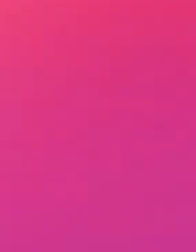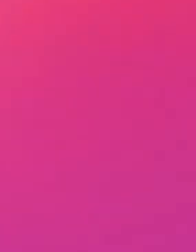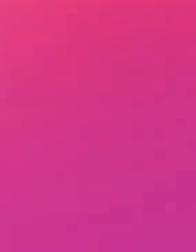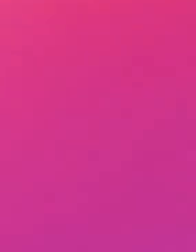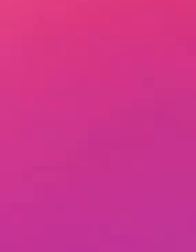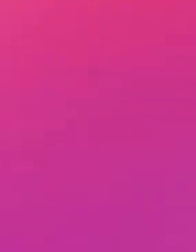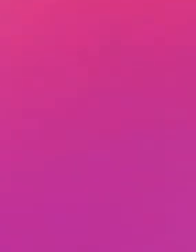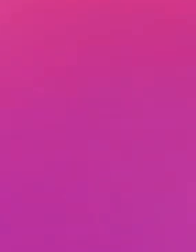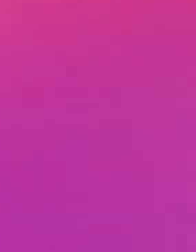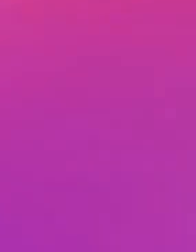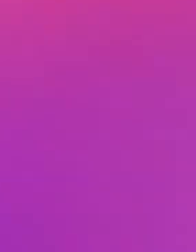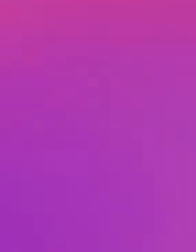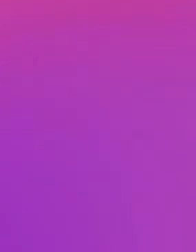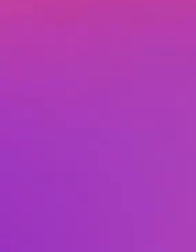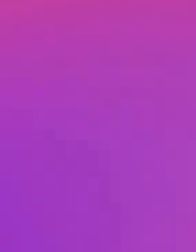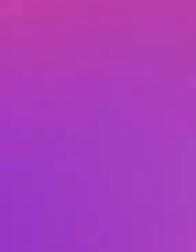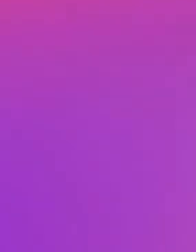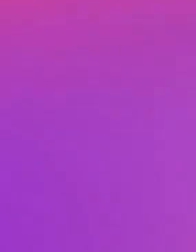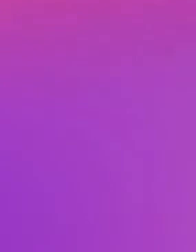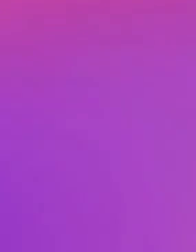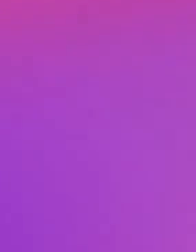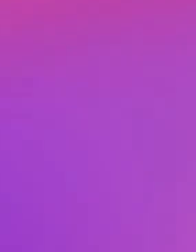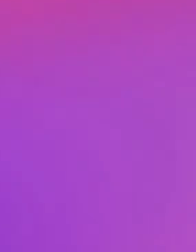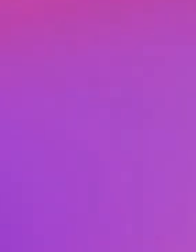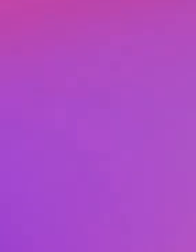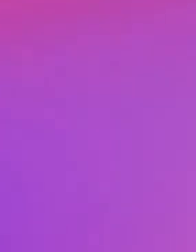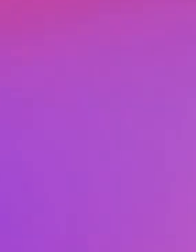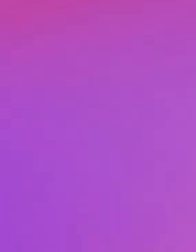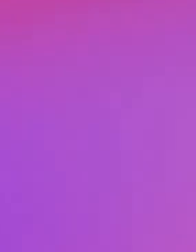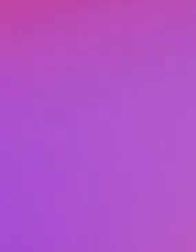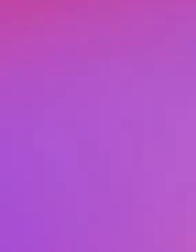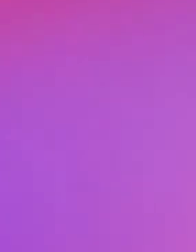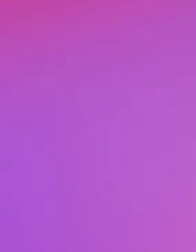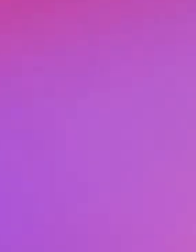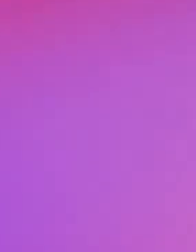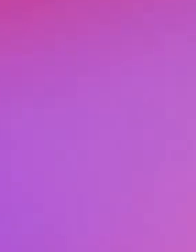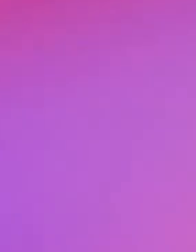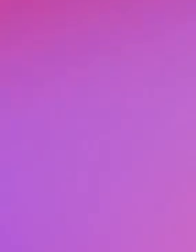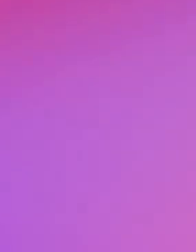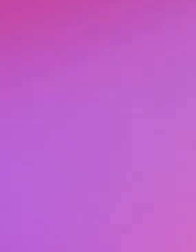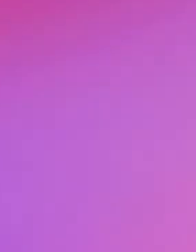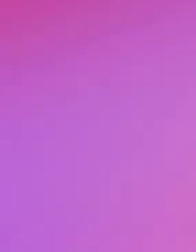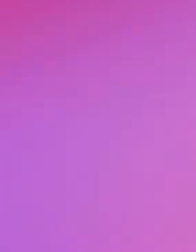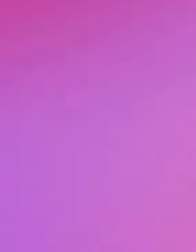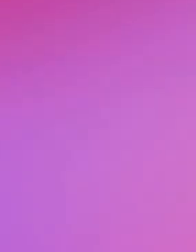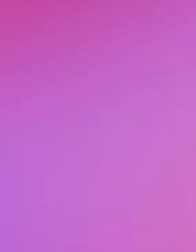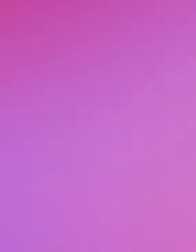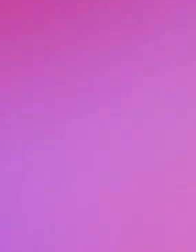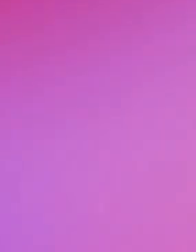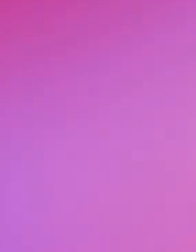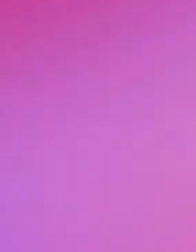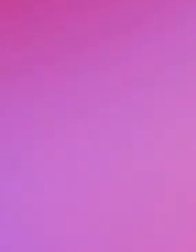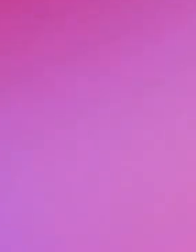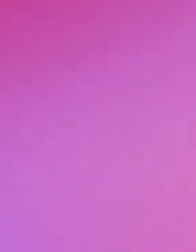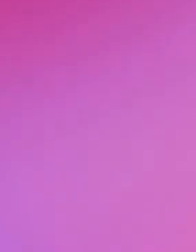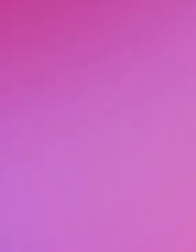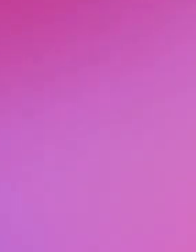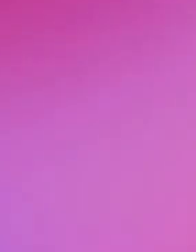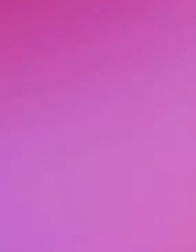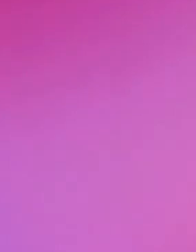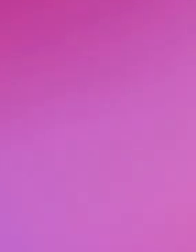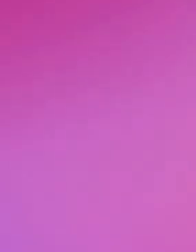También te invitamos a que consultes la plataforma nuevaescuelamexicana.cep.gov.mx.